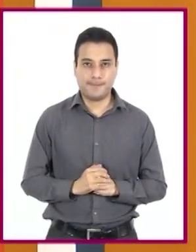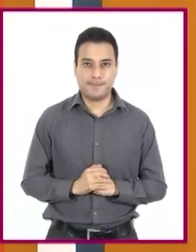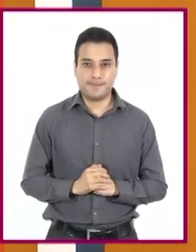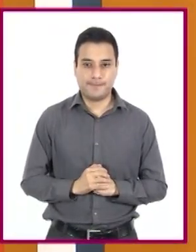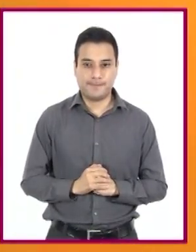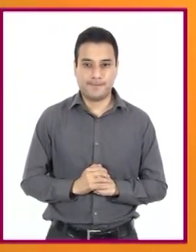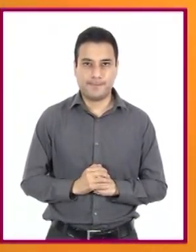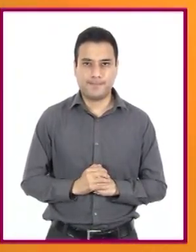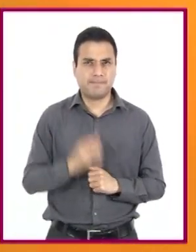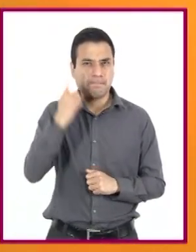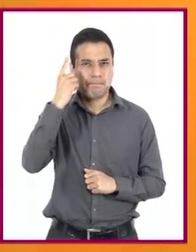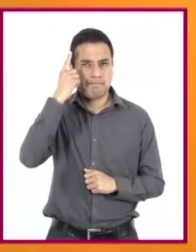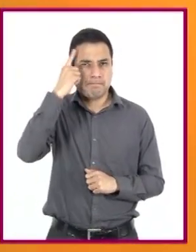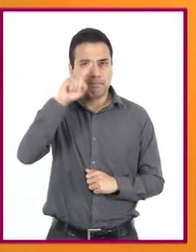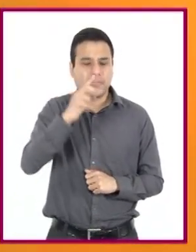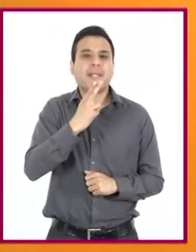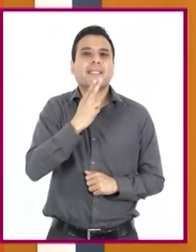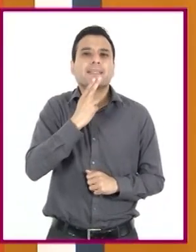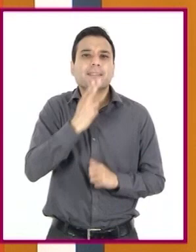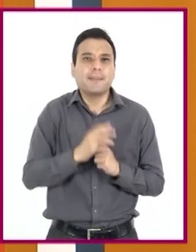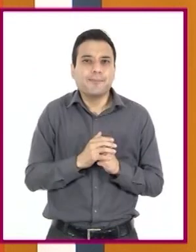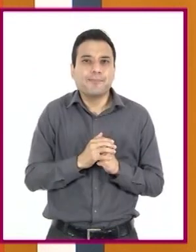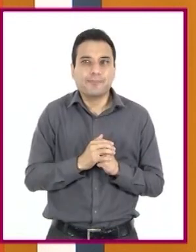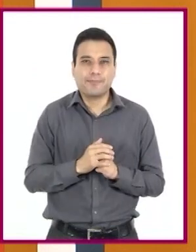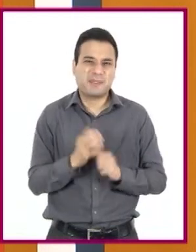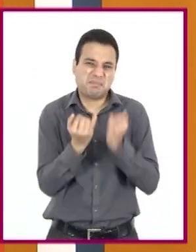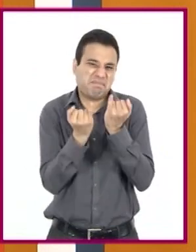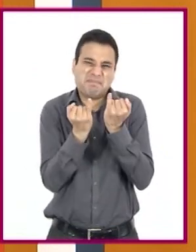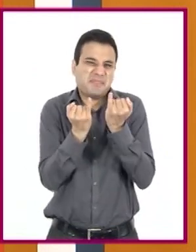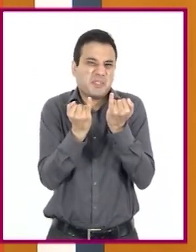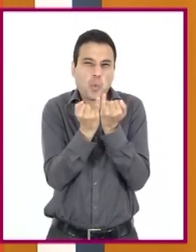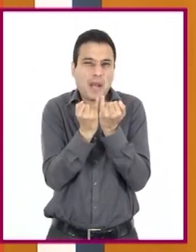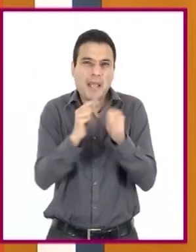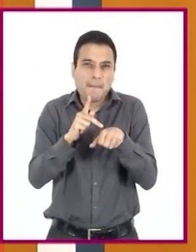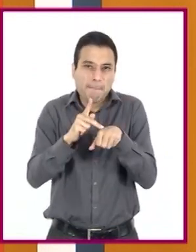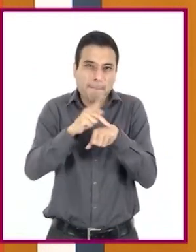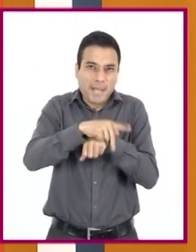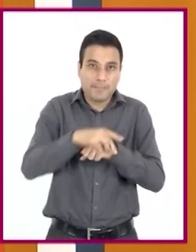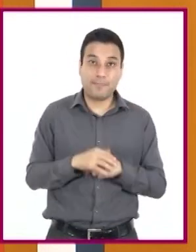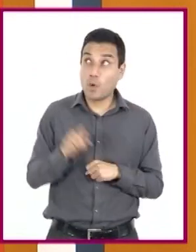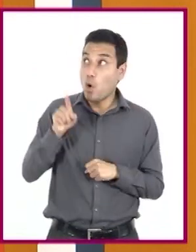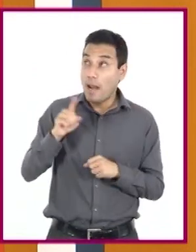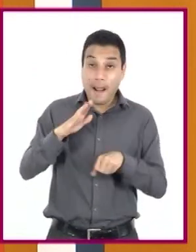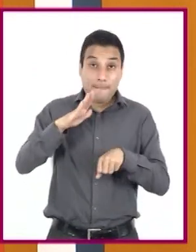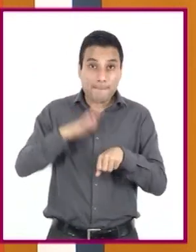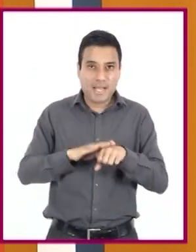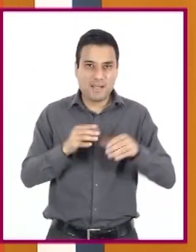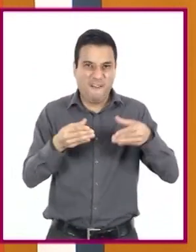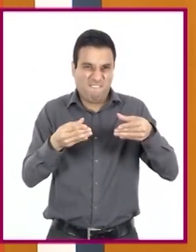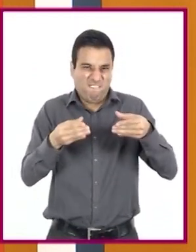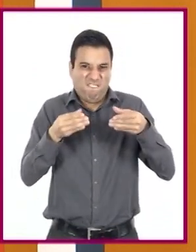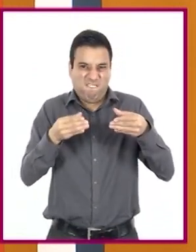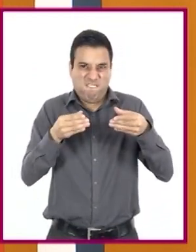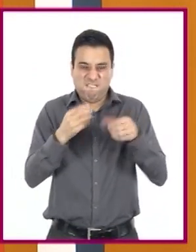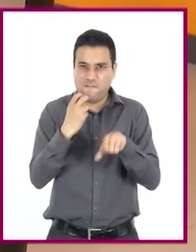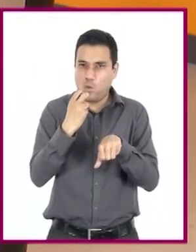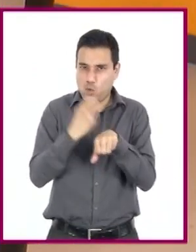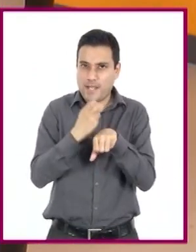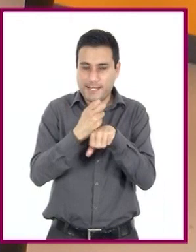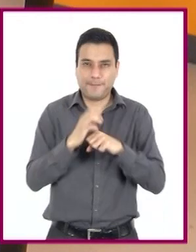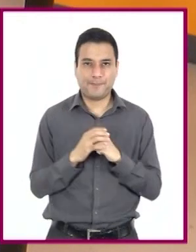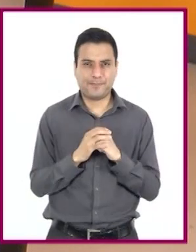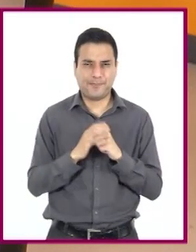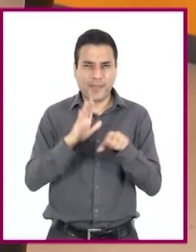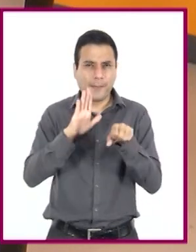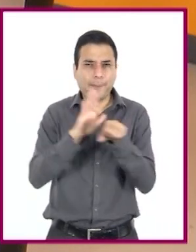Tiene una función similar a la de la membrana celular, pero es más gruesa, da rigidez y resistencia, ya que se